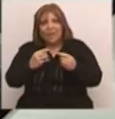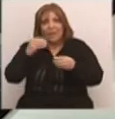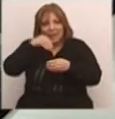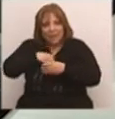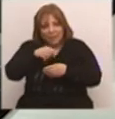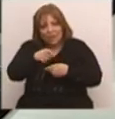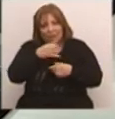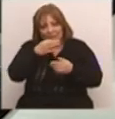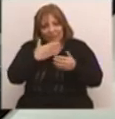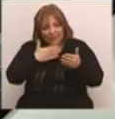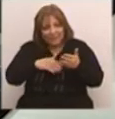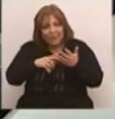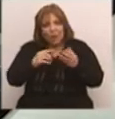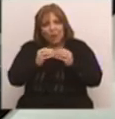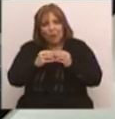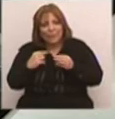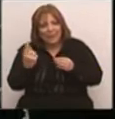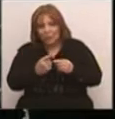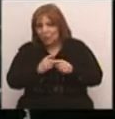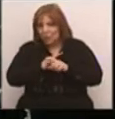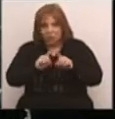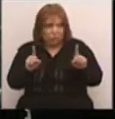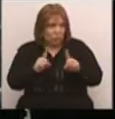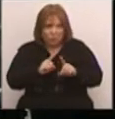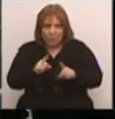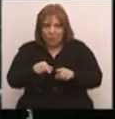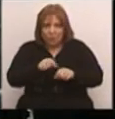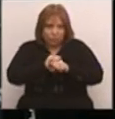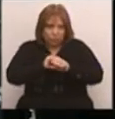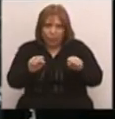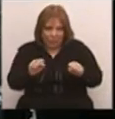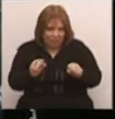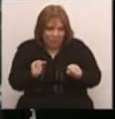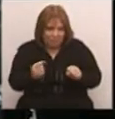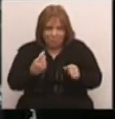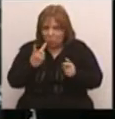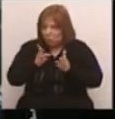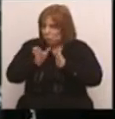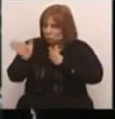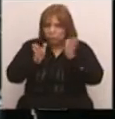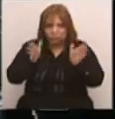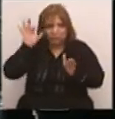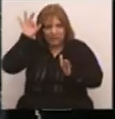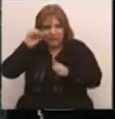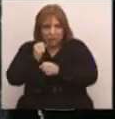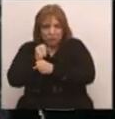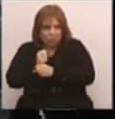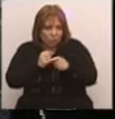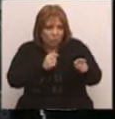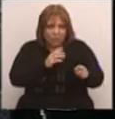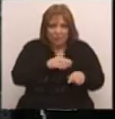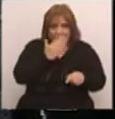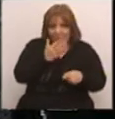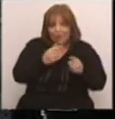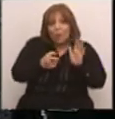tuya y la de muchos compañeros tuyos, que entendían que eso podía... no quiero utilizar el término dejarse de lado, porque las normas